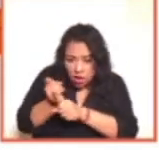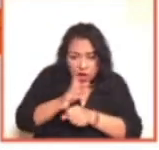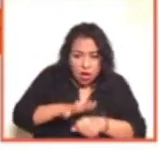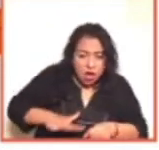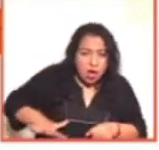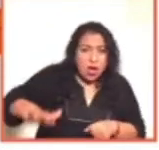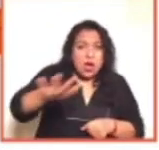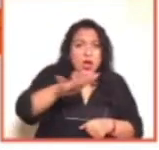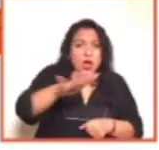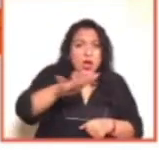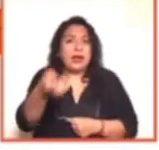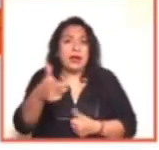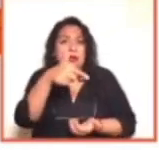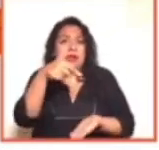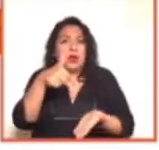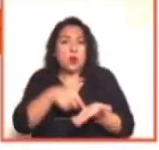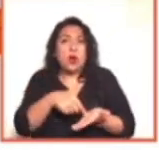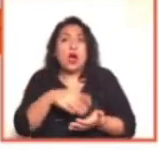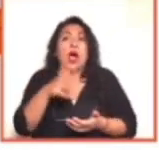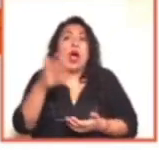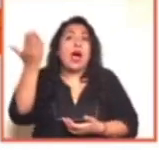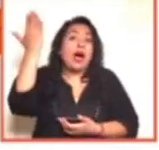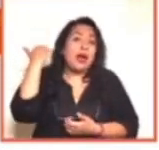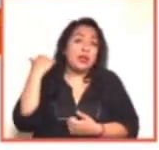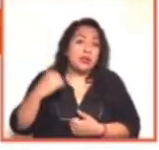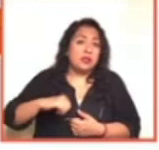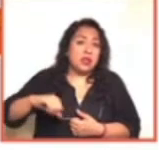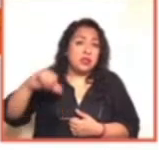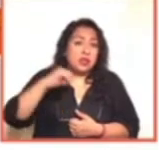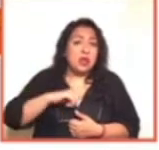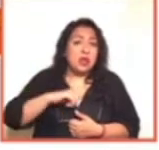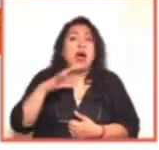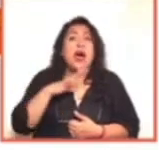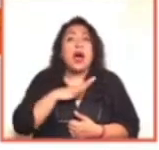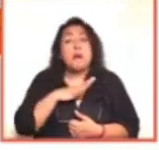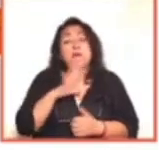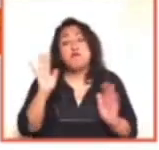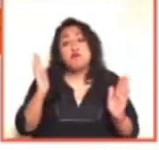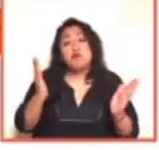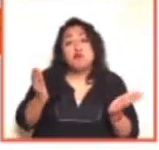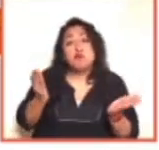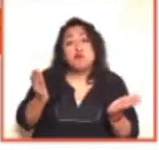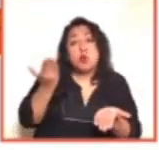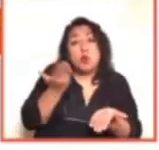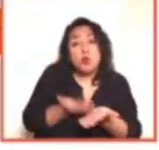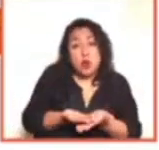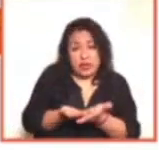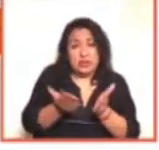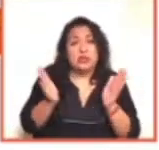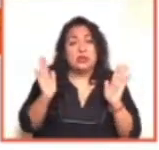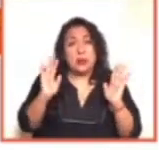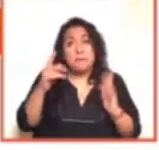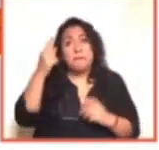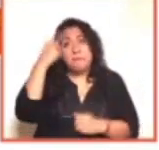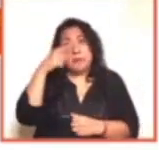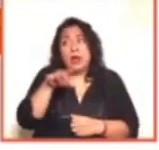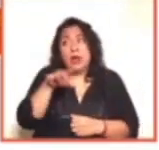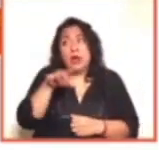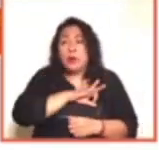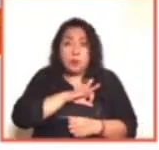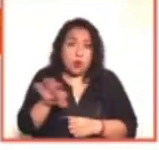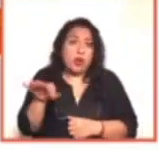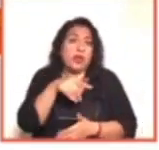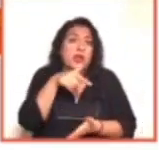área donde antiguamente se propuso en algún momento que podría ser un área